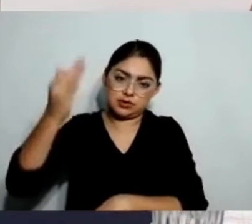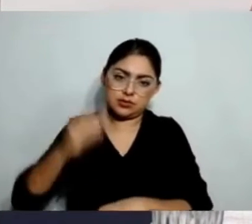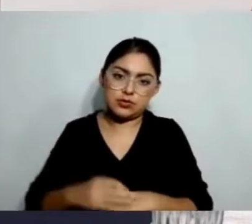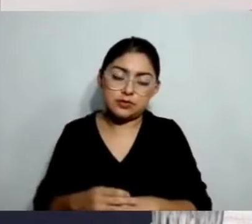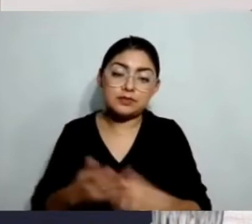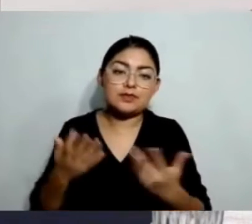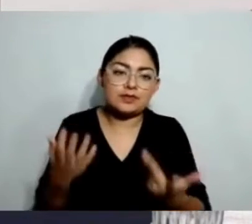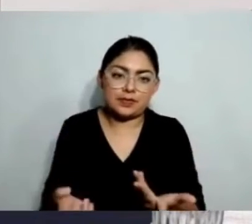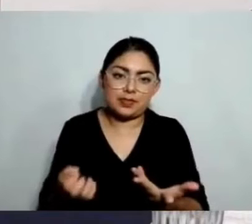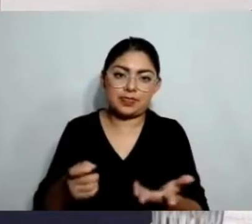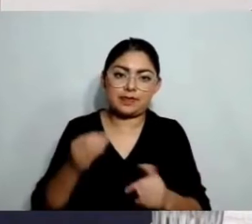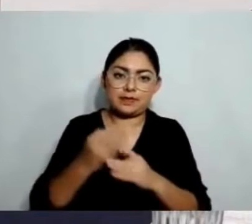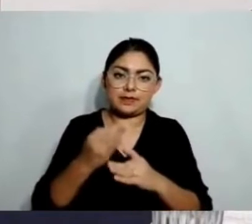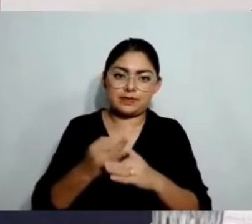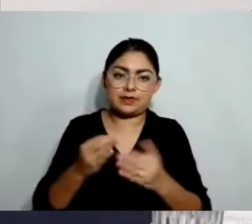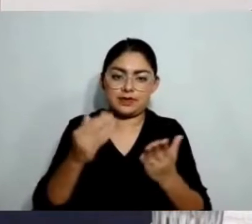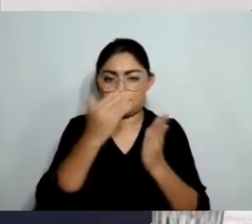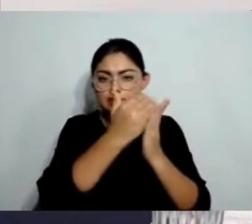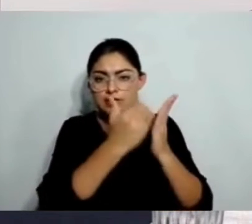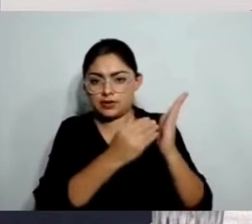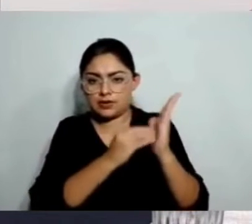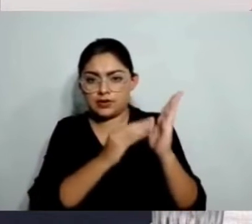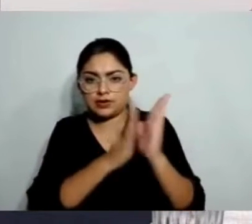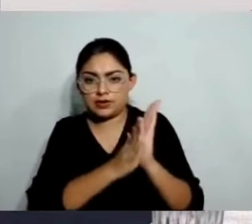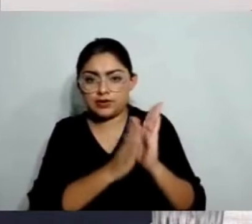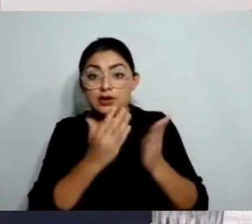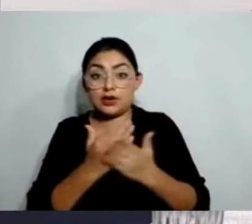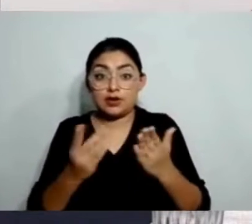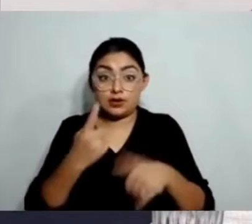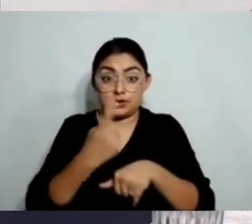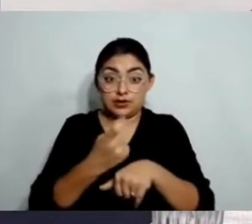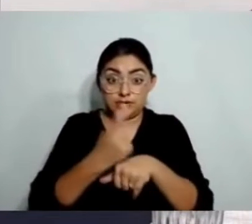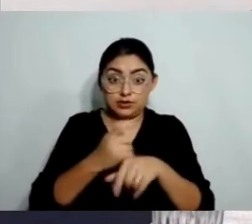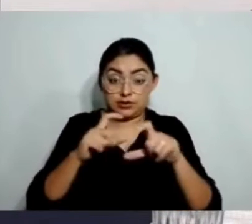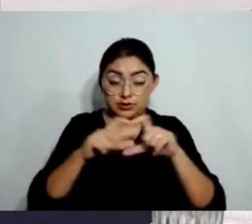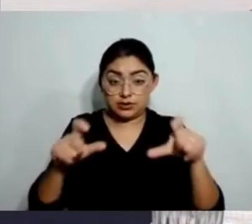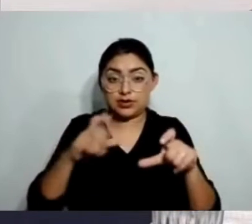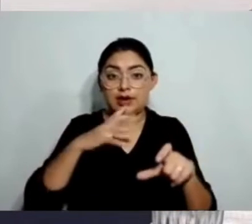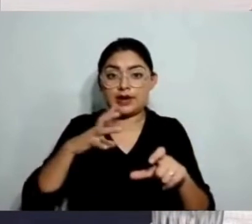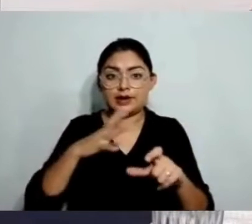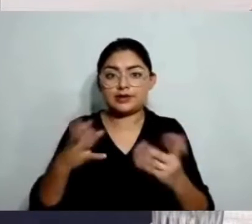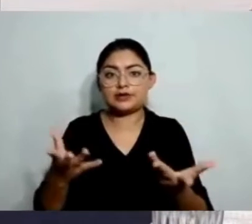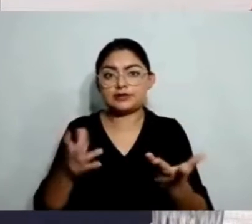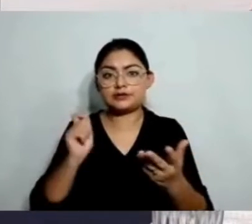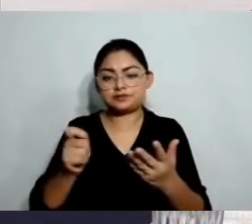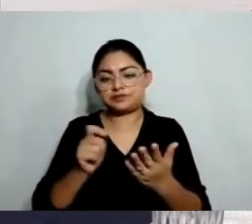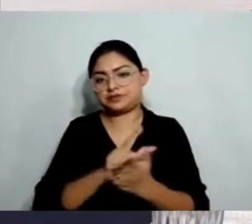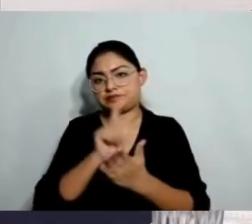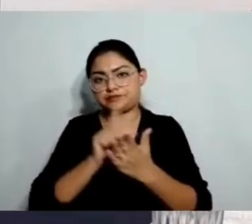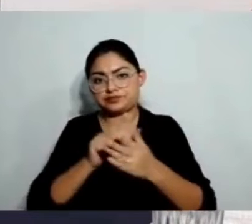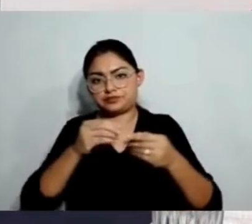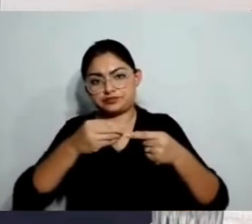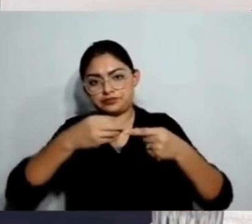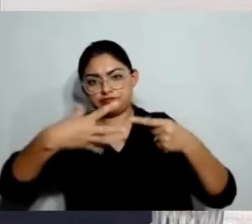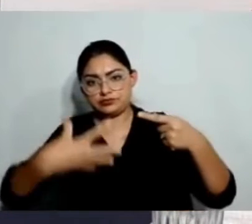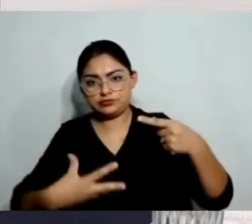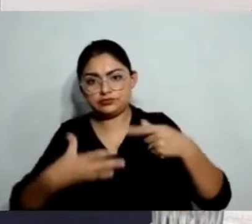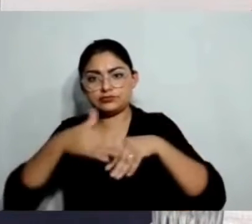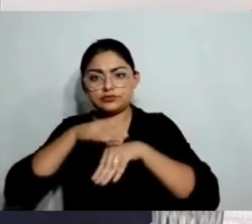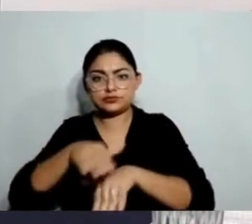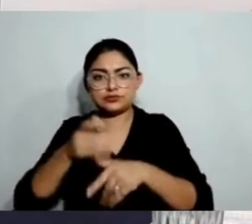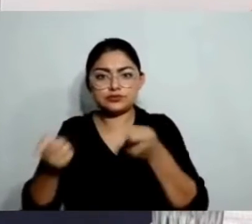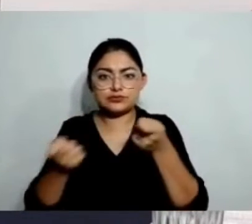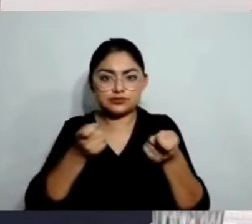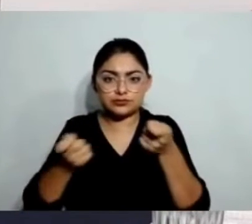expuestos Y por último Dentro de este primer bloque el control de legalidad de detención y uno diría pues que no eso se trata todo el protocolo Pero se refiere